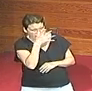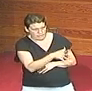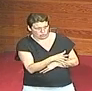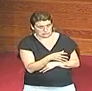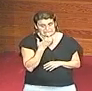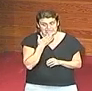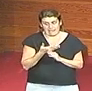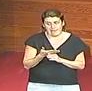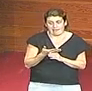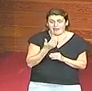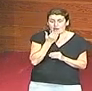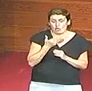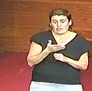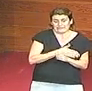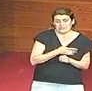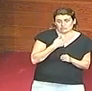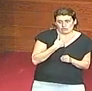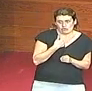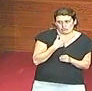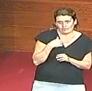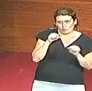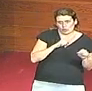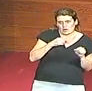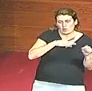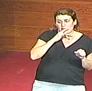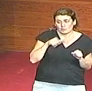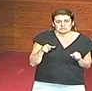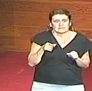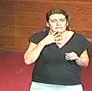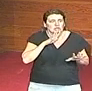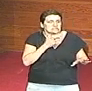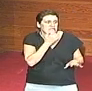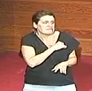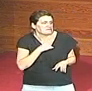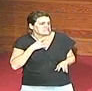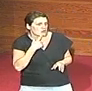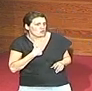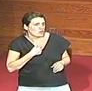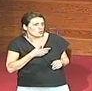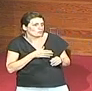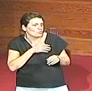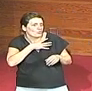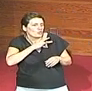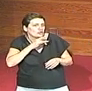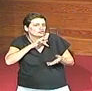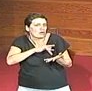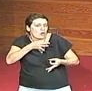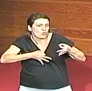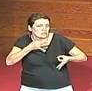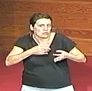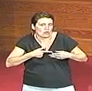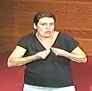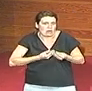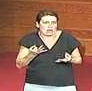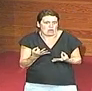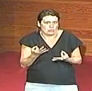respalda, pues puedo ir a juicio, que van a cubrir los costes, pero si soy un freelance de los de 30 euros la crónica, ¿qué hago? Me